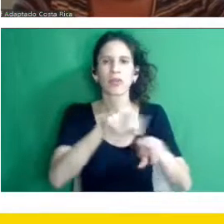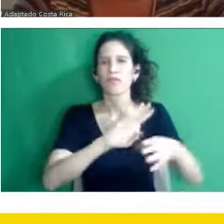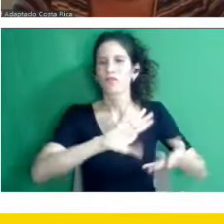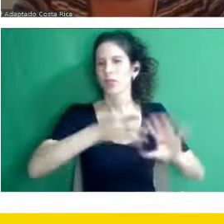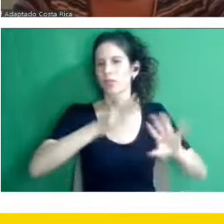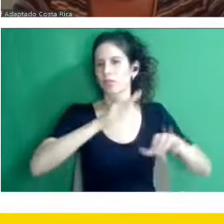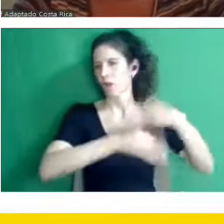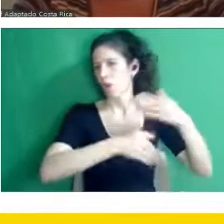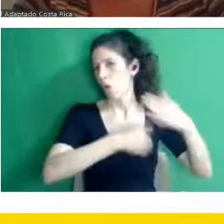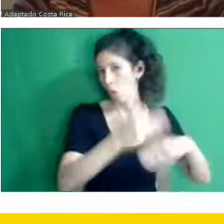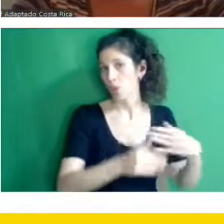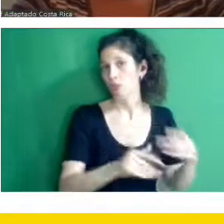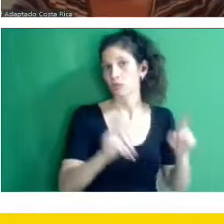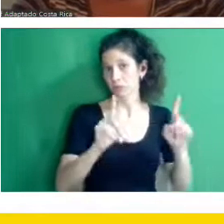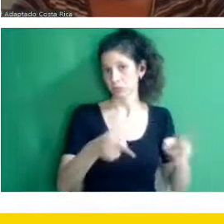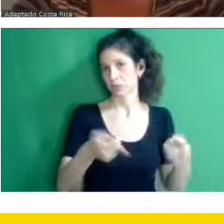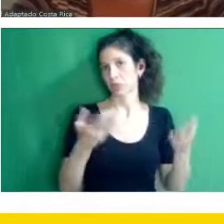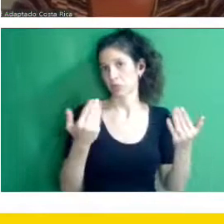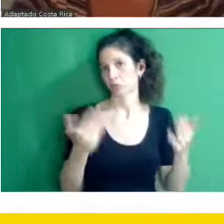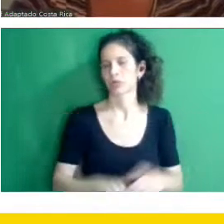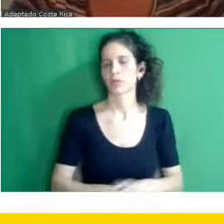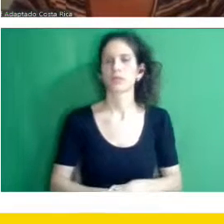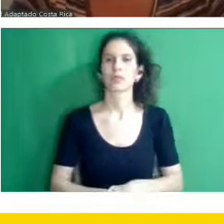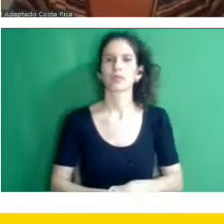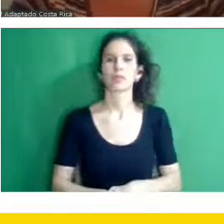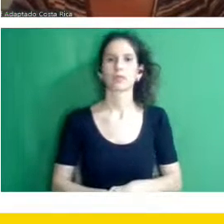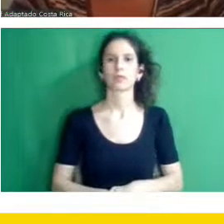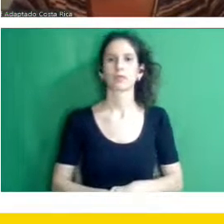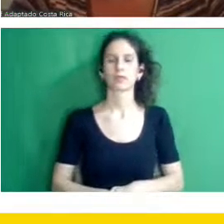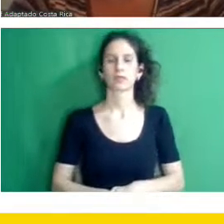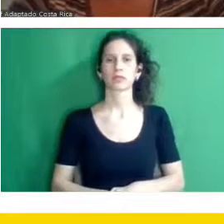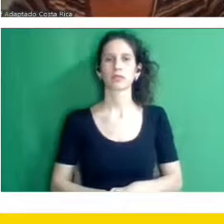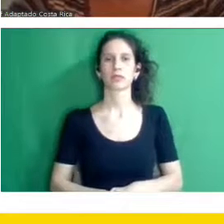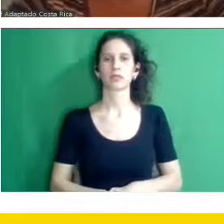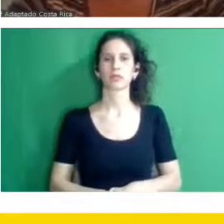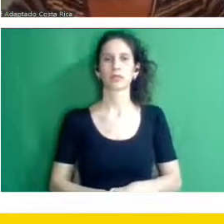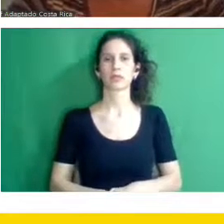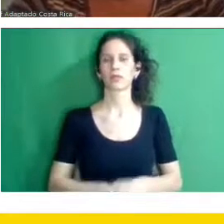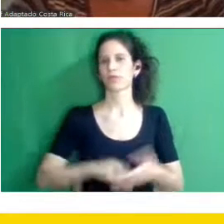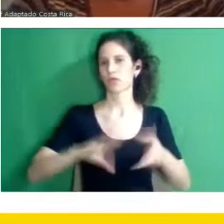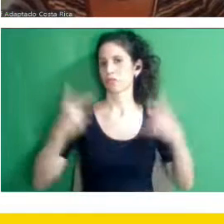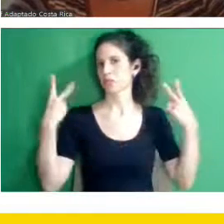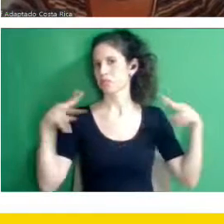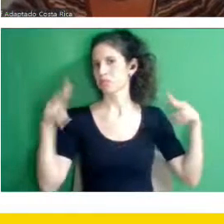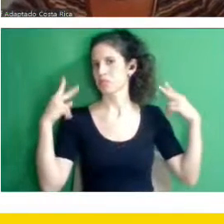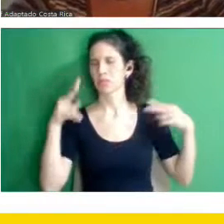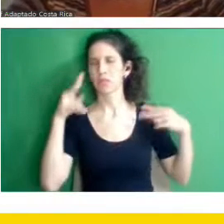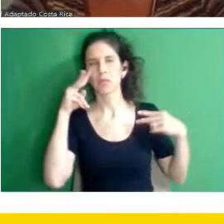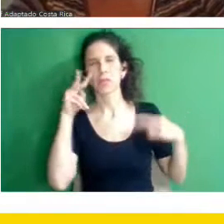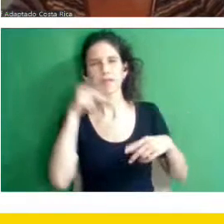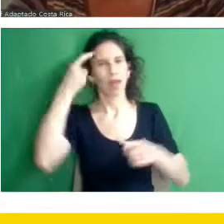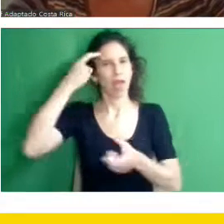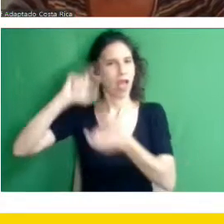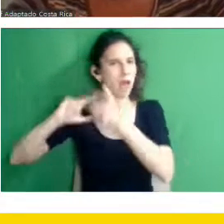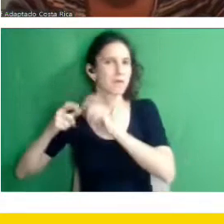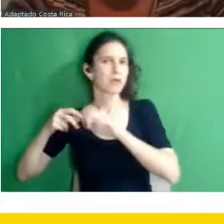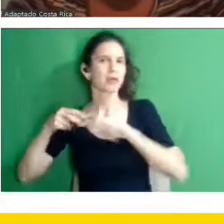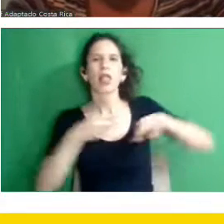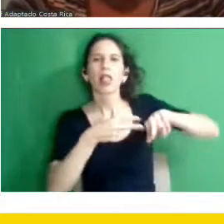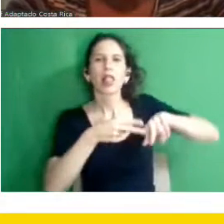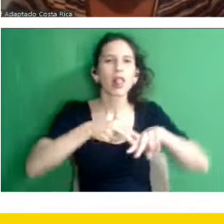que sabe que Costa Rica es un destino de surf, que pueda tener la experiencia de hacer el surf adaptado. Entonces,